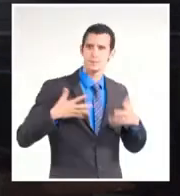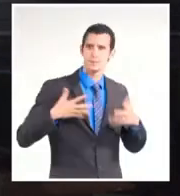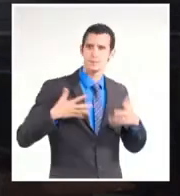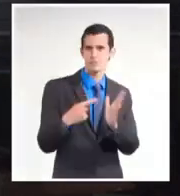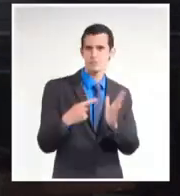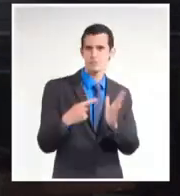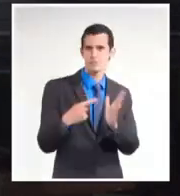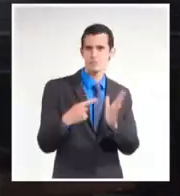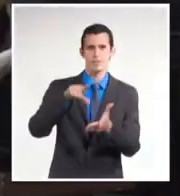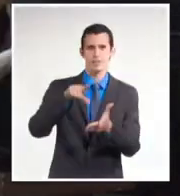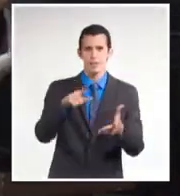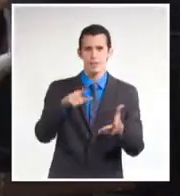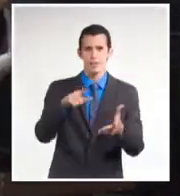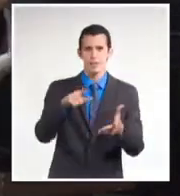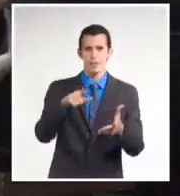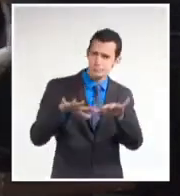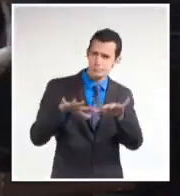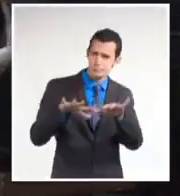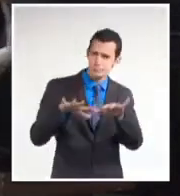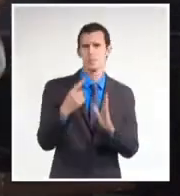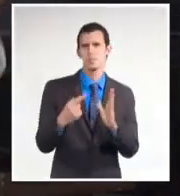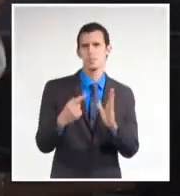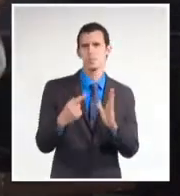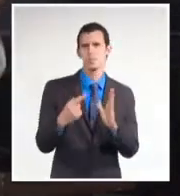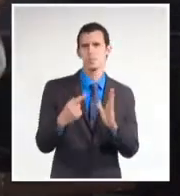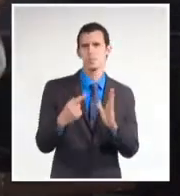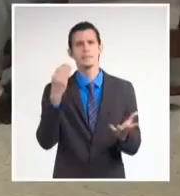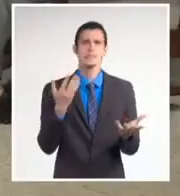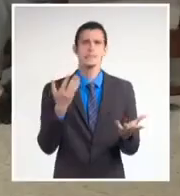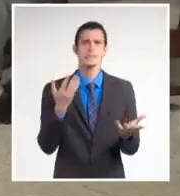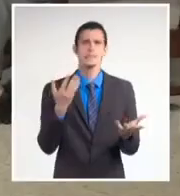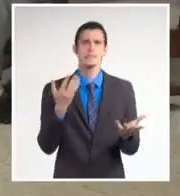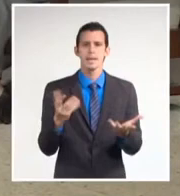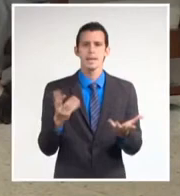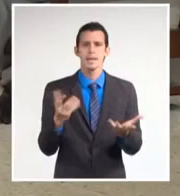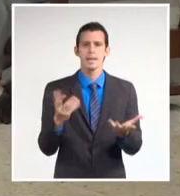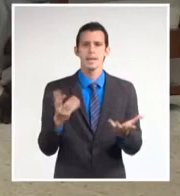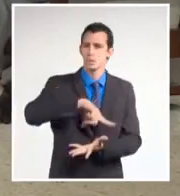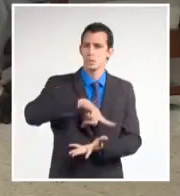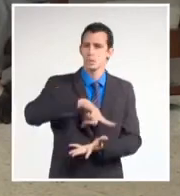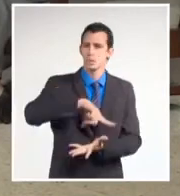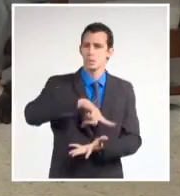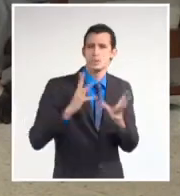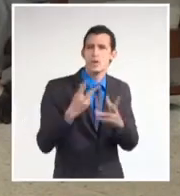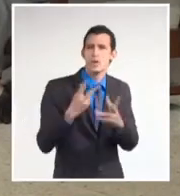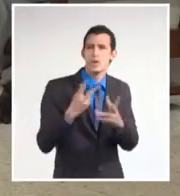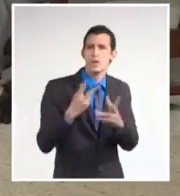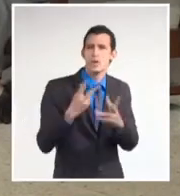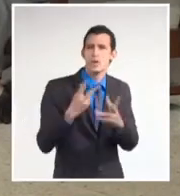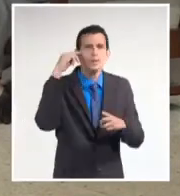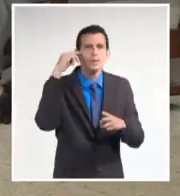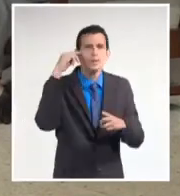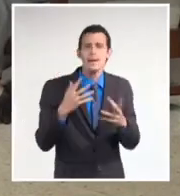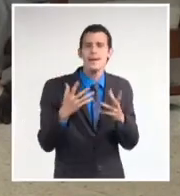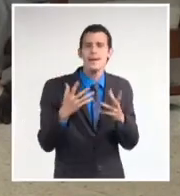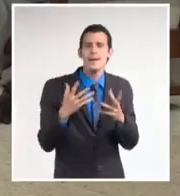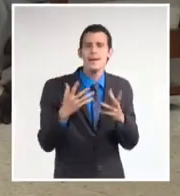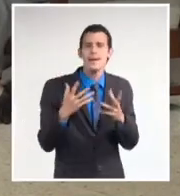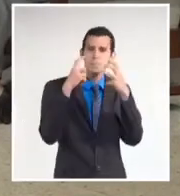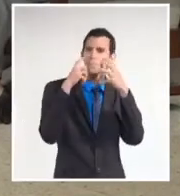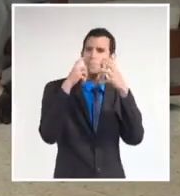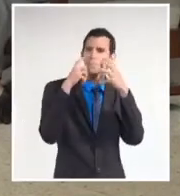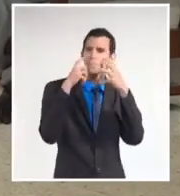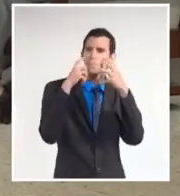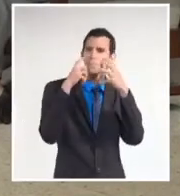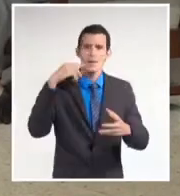una suerte de, digamos que... Centro cultural, de historia. Es casi la esencia misma de tanto que se ha vivido,